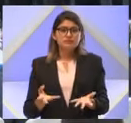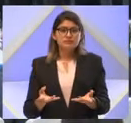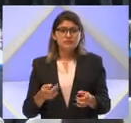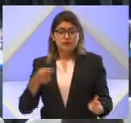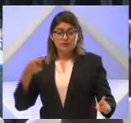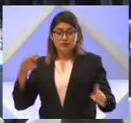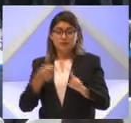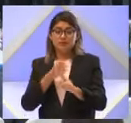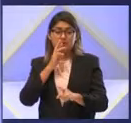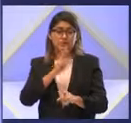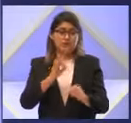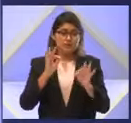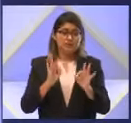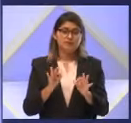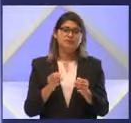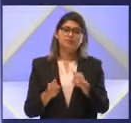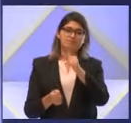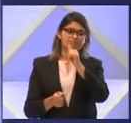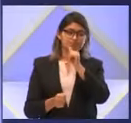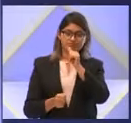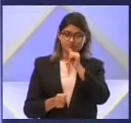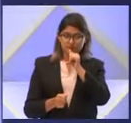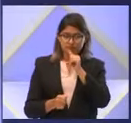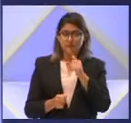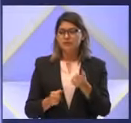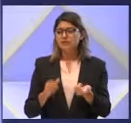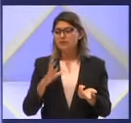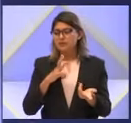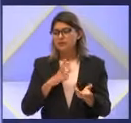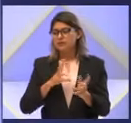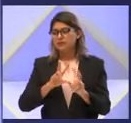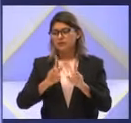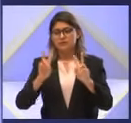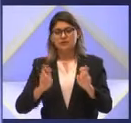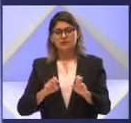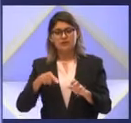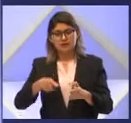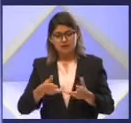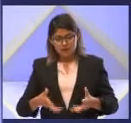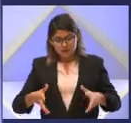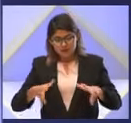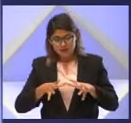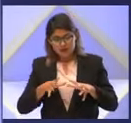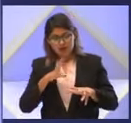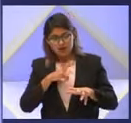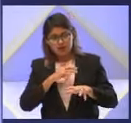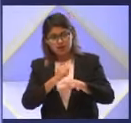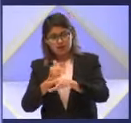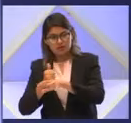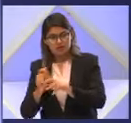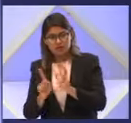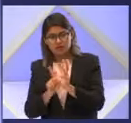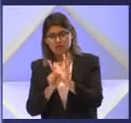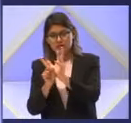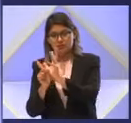de de constelaciones leo masivas y luego también hay que hablar de las tecnologías de antena y